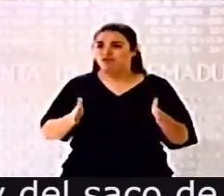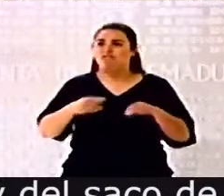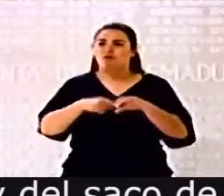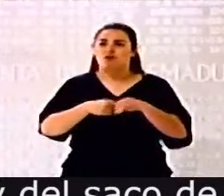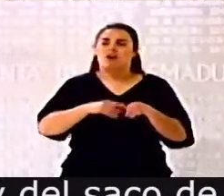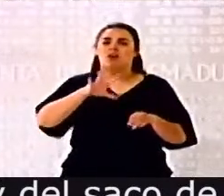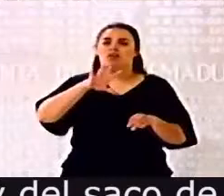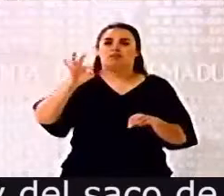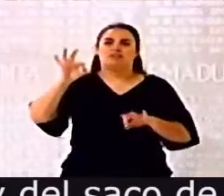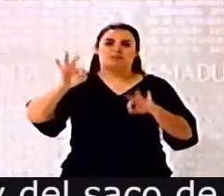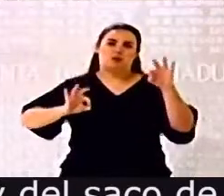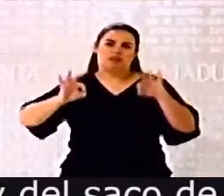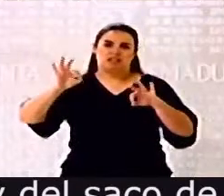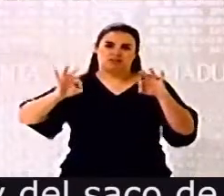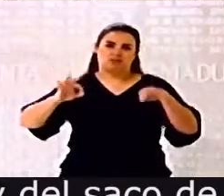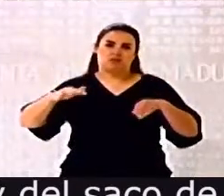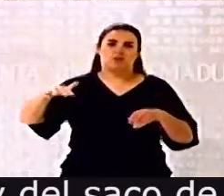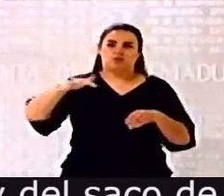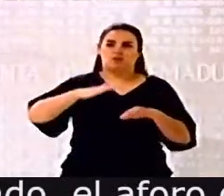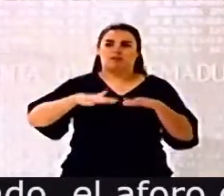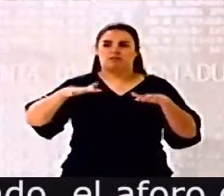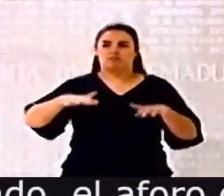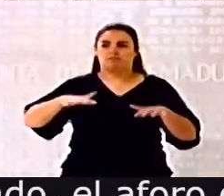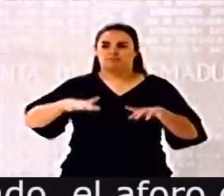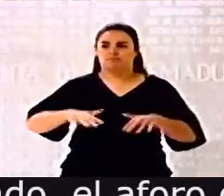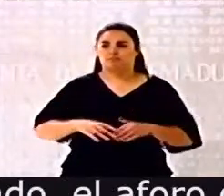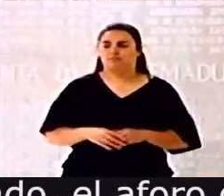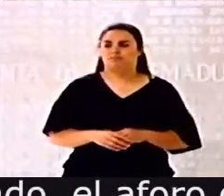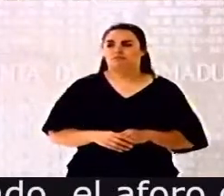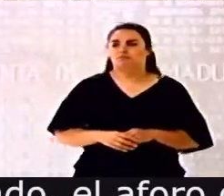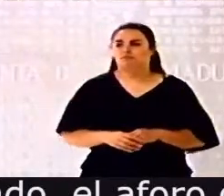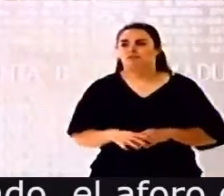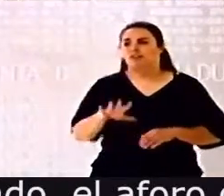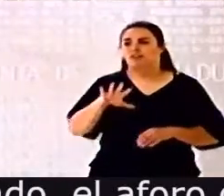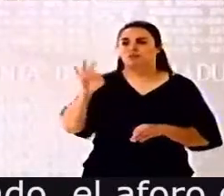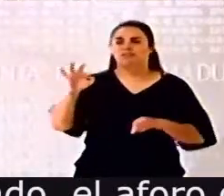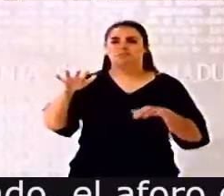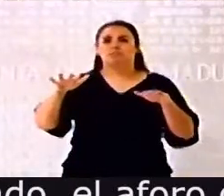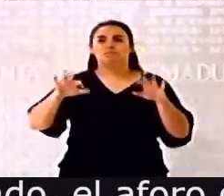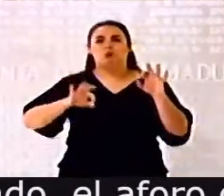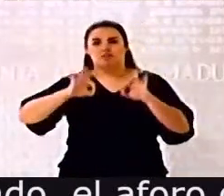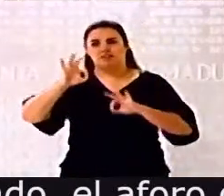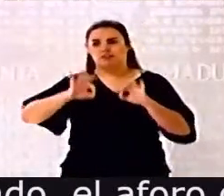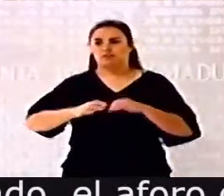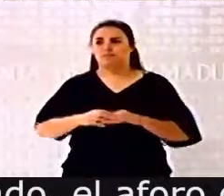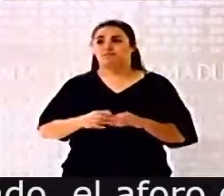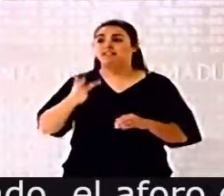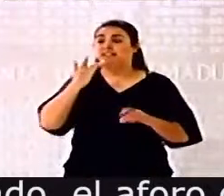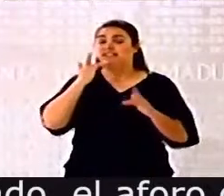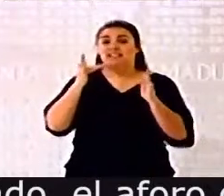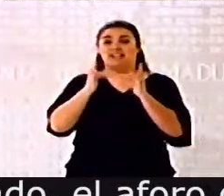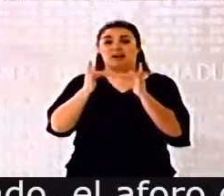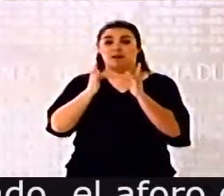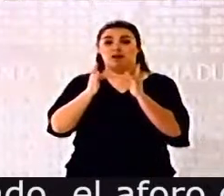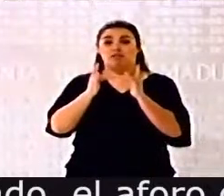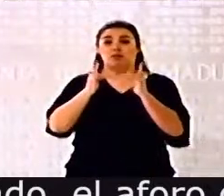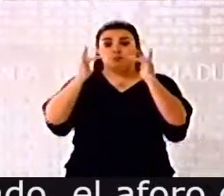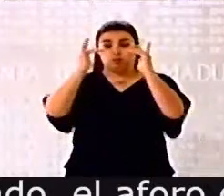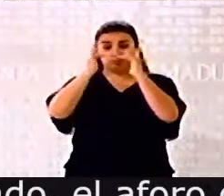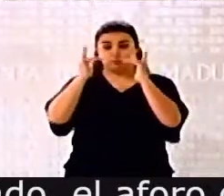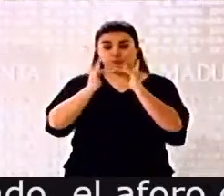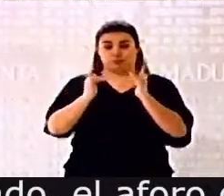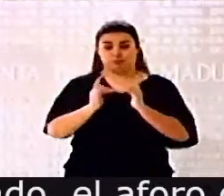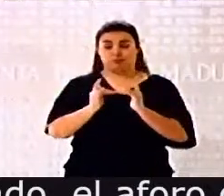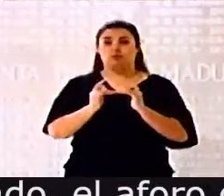del 50% en el lugar de pernoctación, del 50%. Y si las camas están en litera, no puede haber